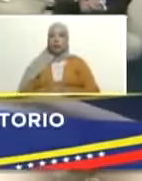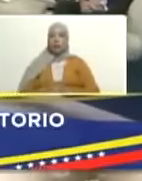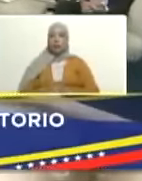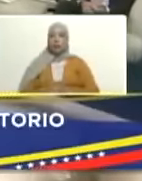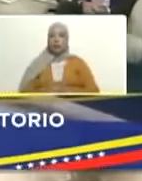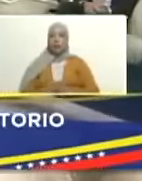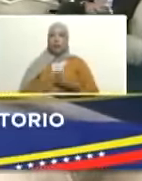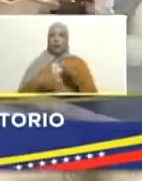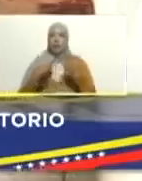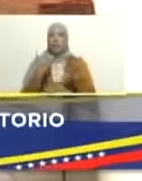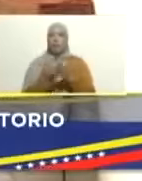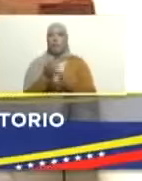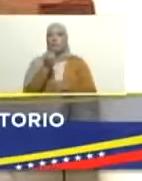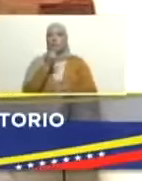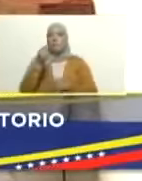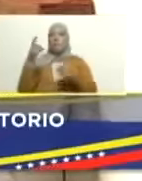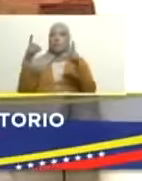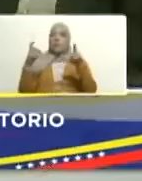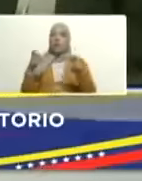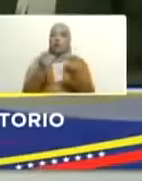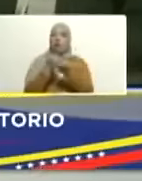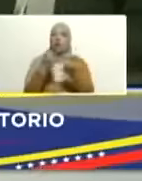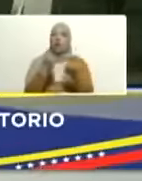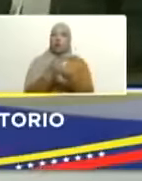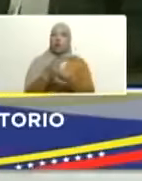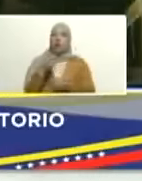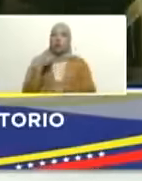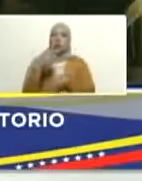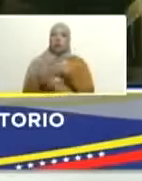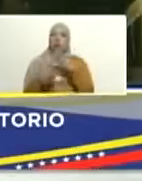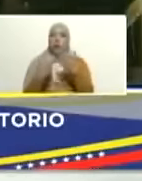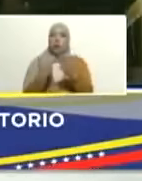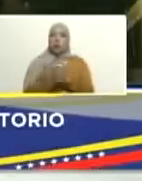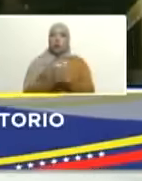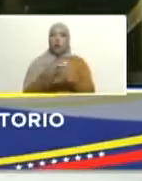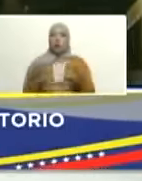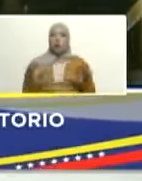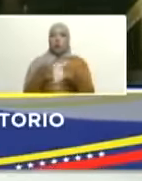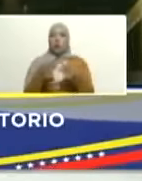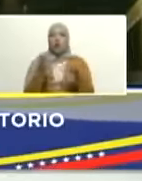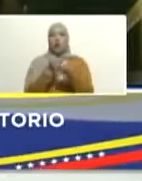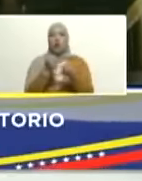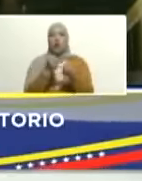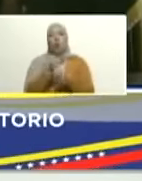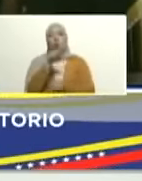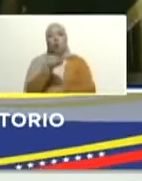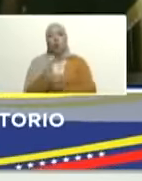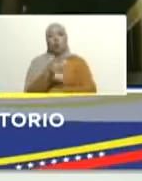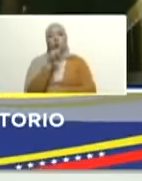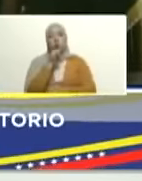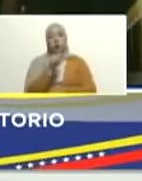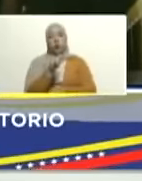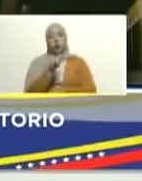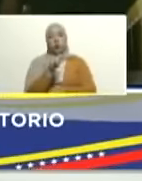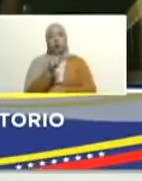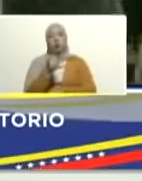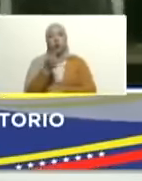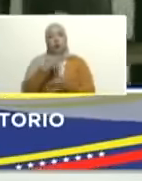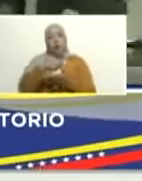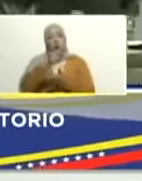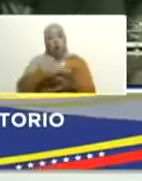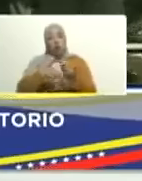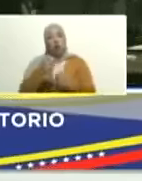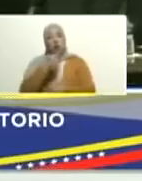Ahí estábamos viendo unas imágenes que pusieron. El equipo consiguió unas imágenes, mira, aparezco firmando